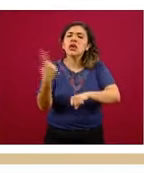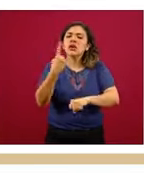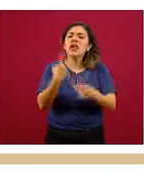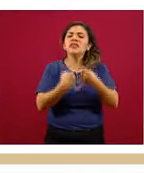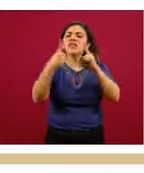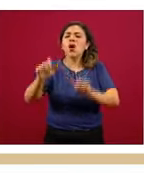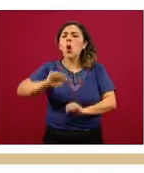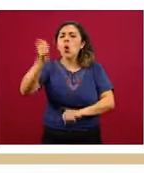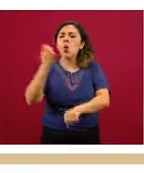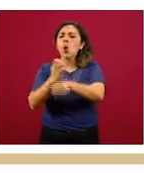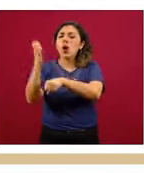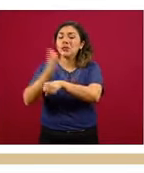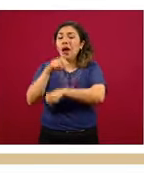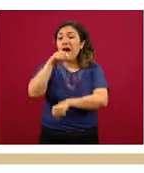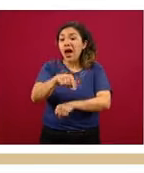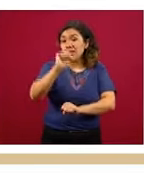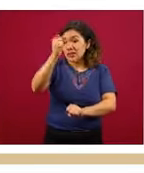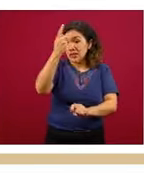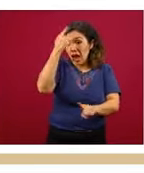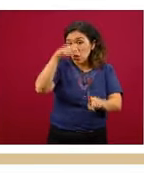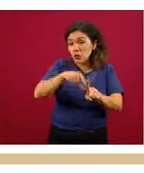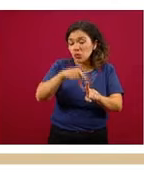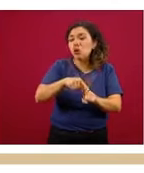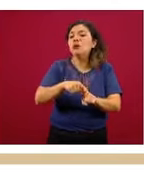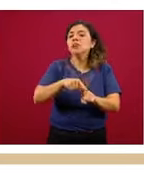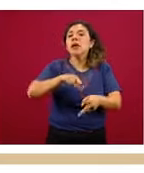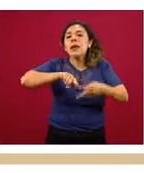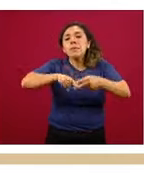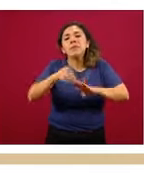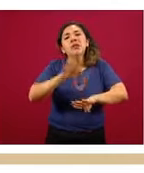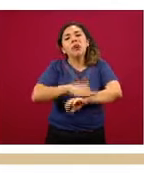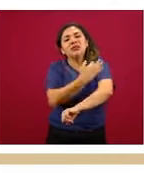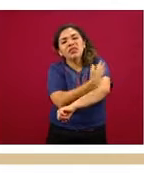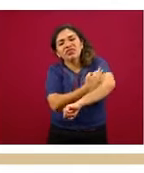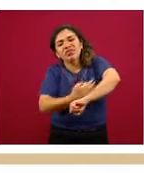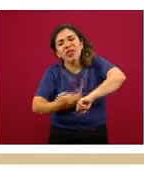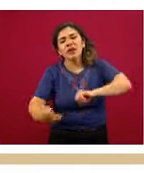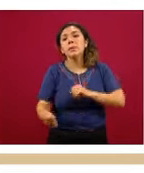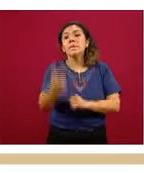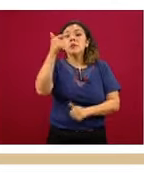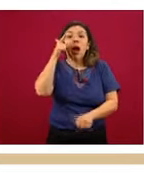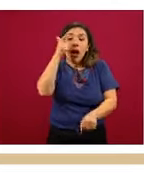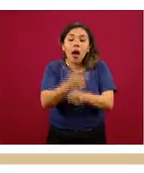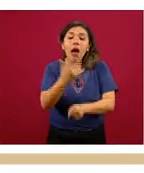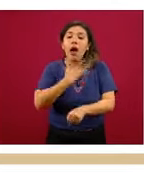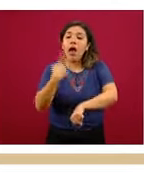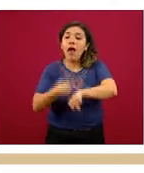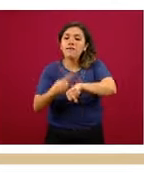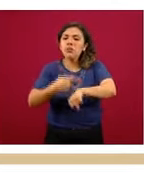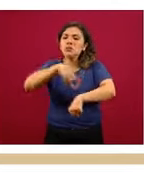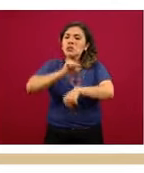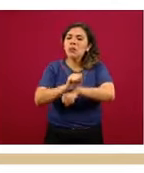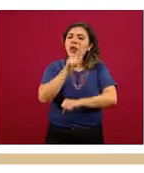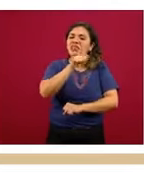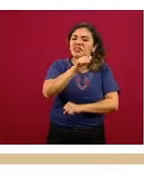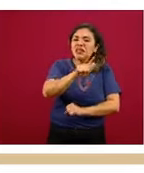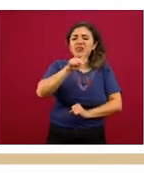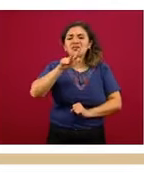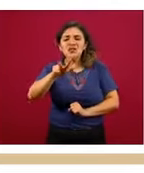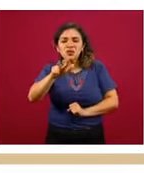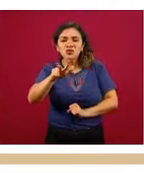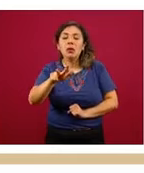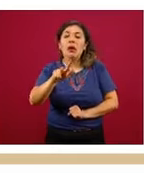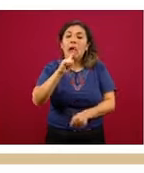otros estados, vemos cómo San Luis Potosí ingresa a la epidemia un poco más tarde. Los primeros casos se dan entre la semana 17 y